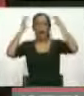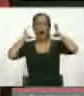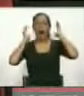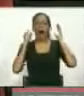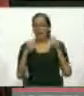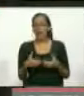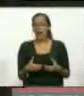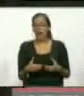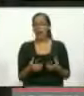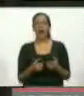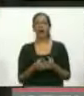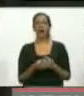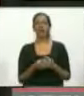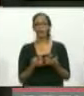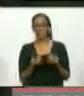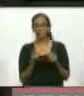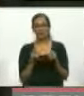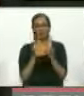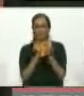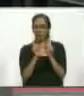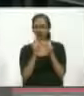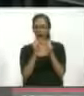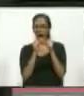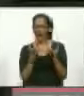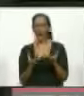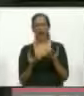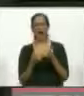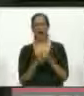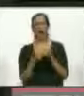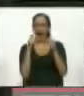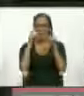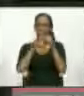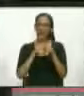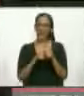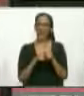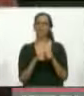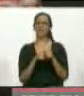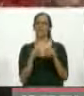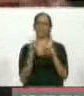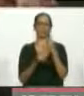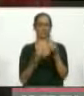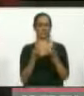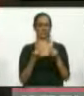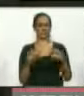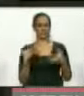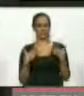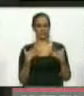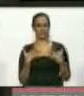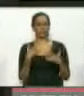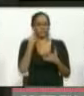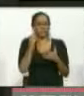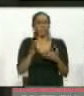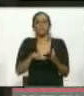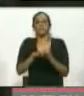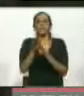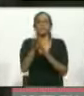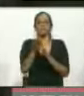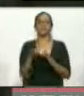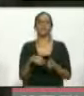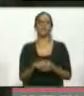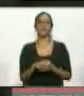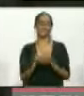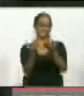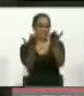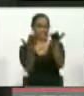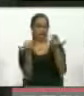le echó bola le ha echado la mano un lado ha generado las condiciones vamos a ver cómo levantamos a este puerto tráiganme